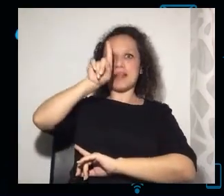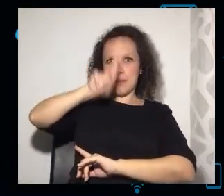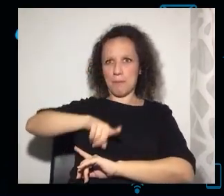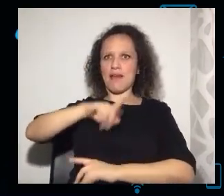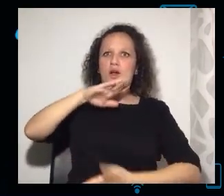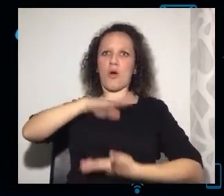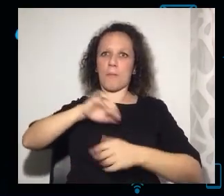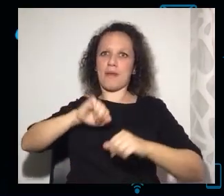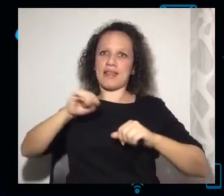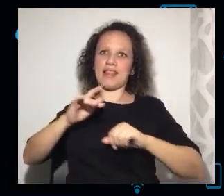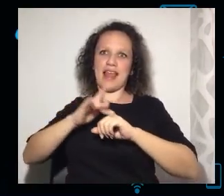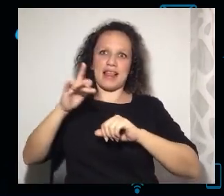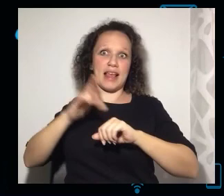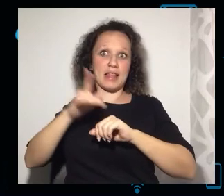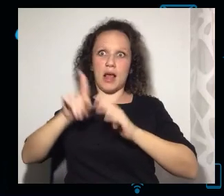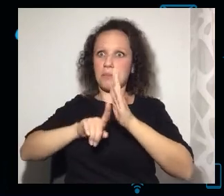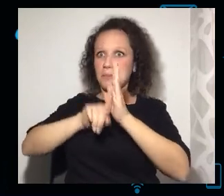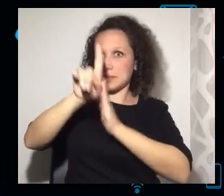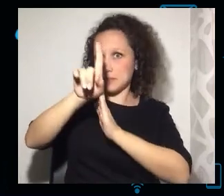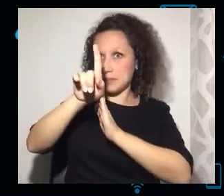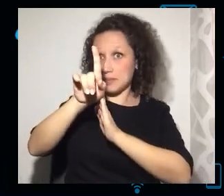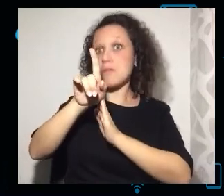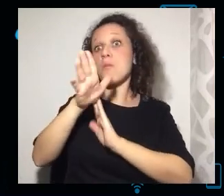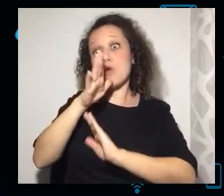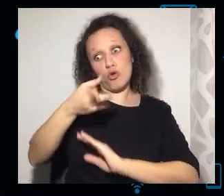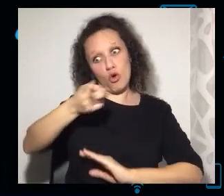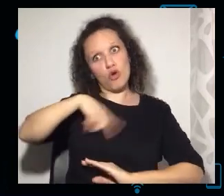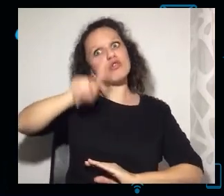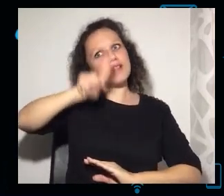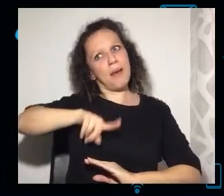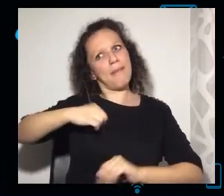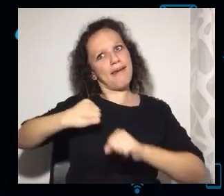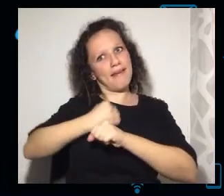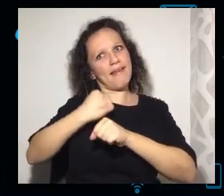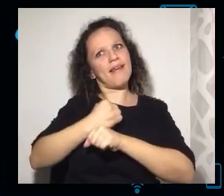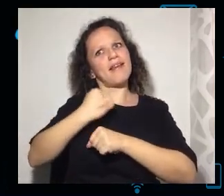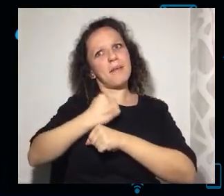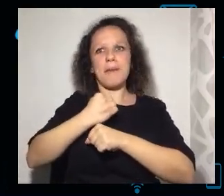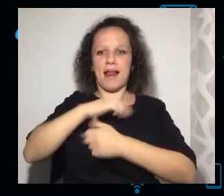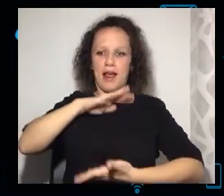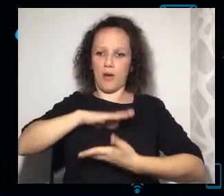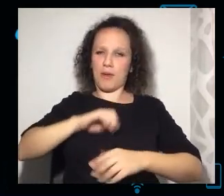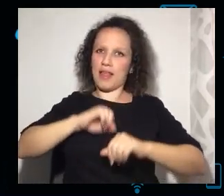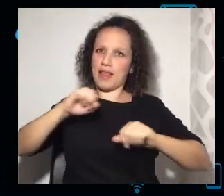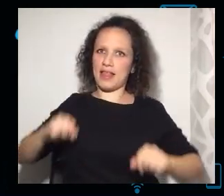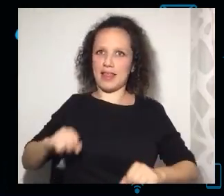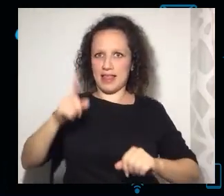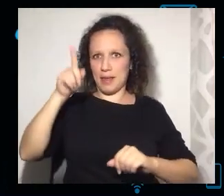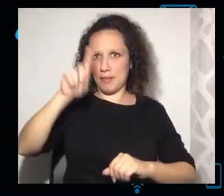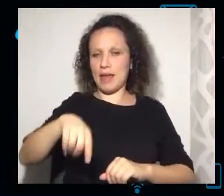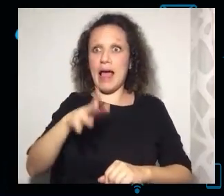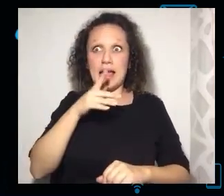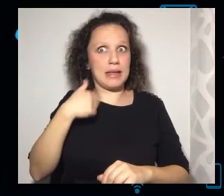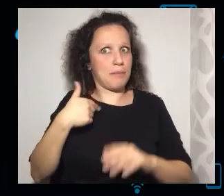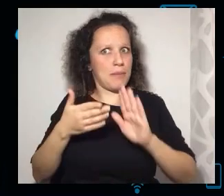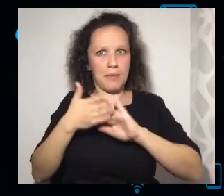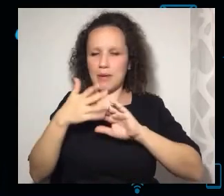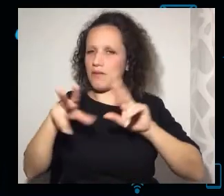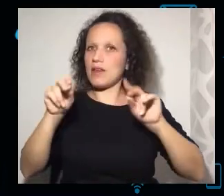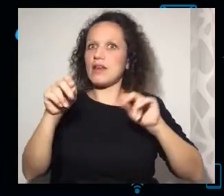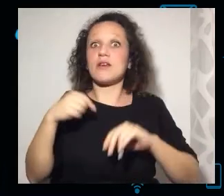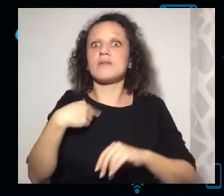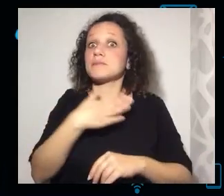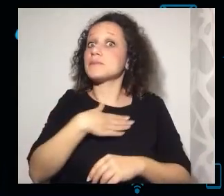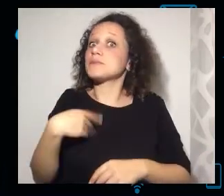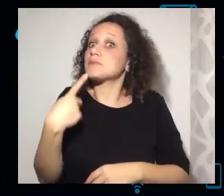nuestra lista de tareas o tenemos que ser también nosotros competentes digitalmente bueno con esto termino mi intervención si quería agradecer de una manera